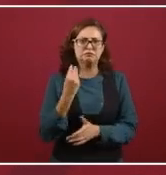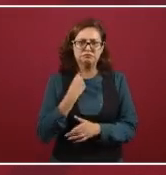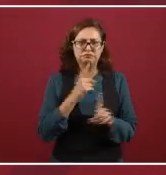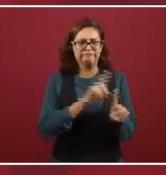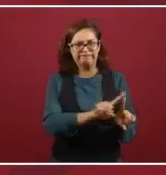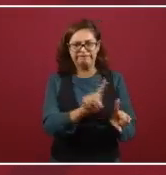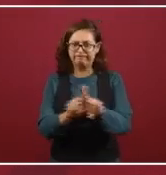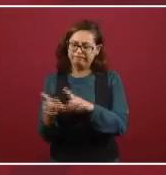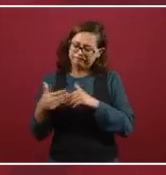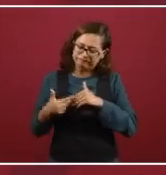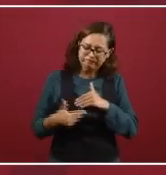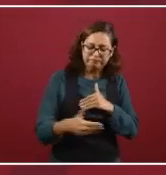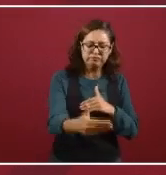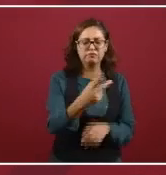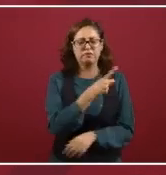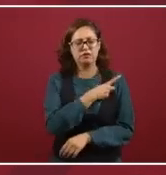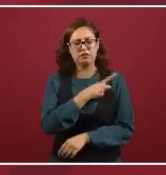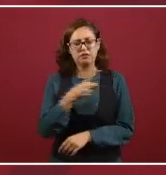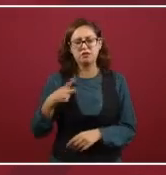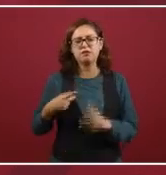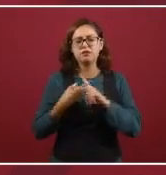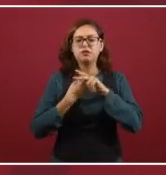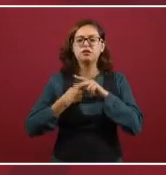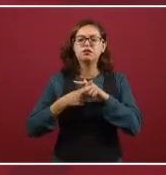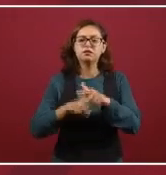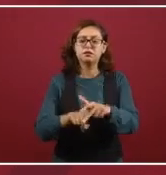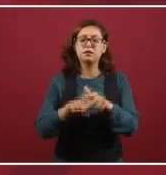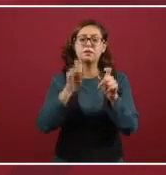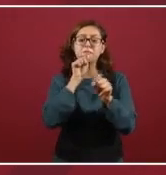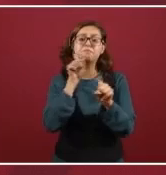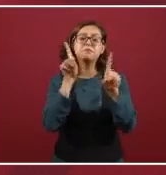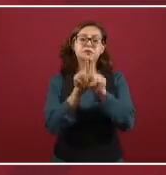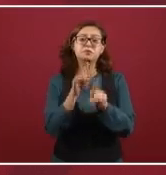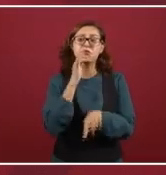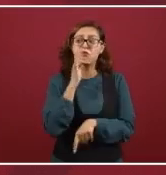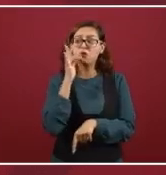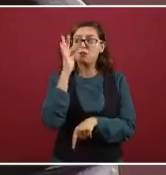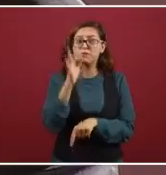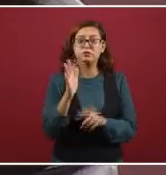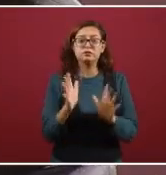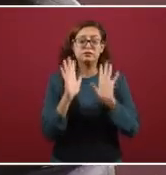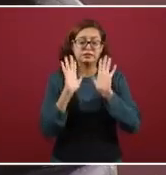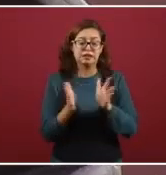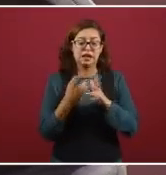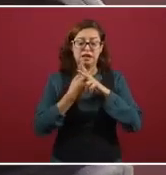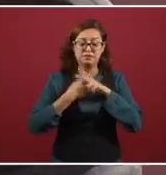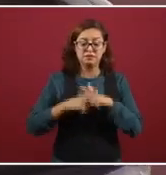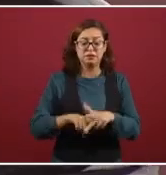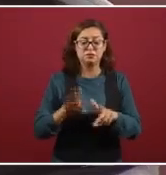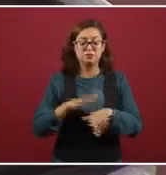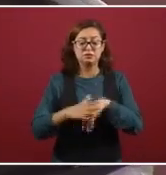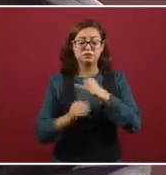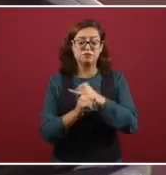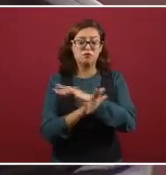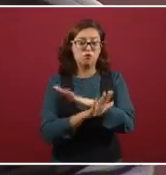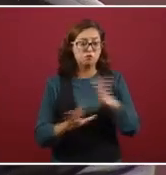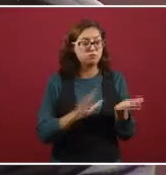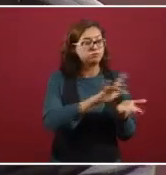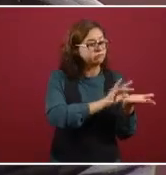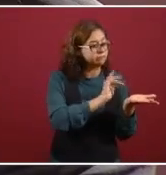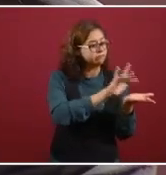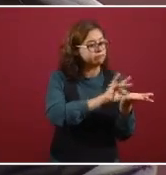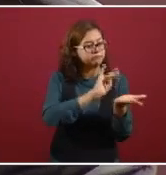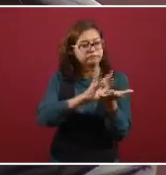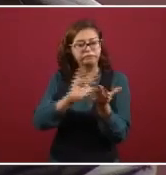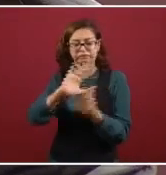Asimismo, les informo que estamos integrando la información correspondiente necesaria para que